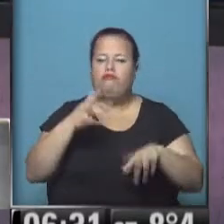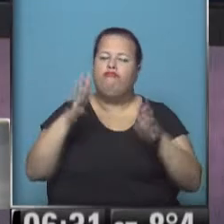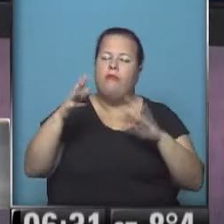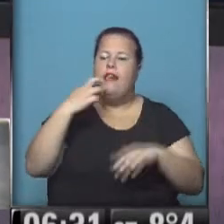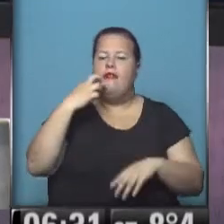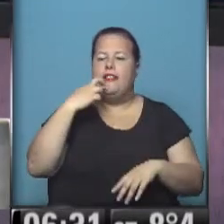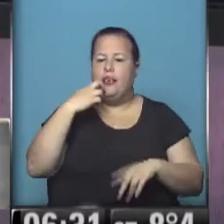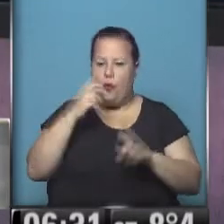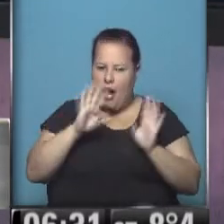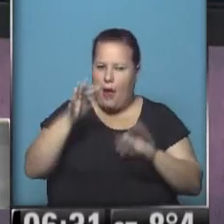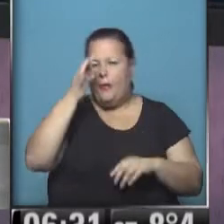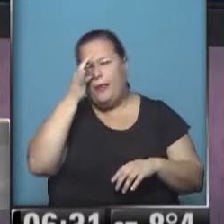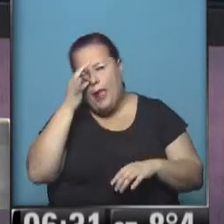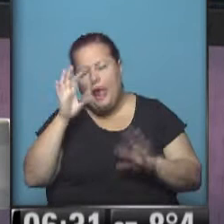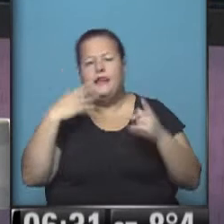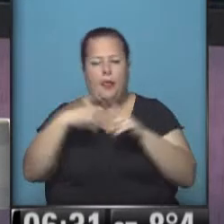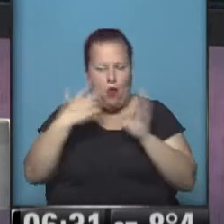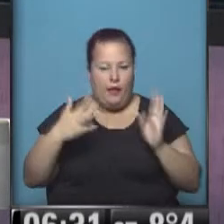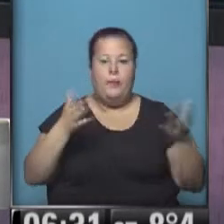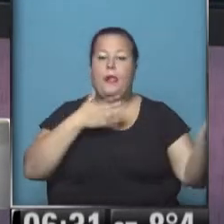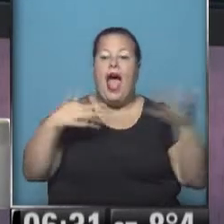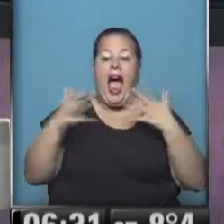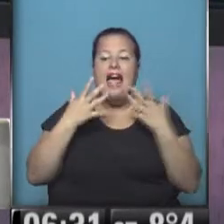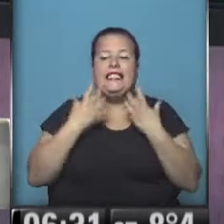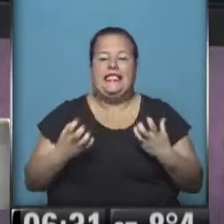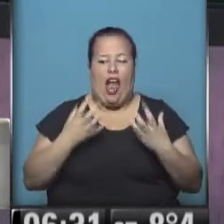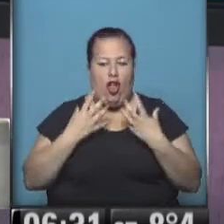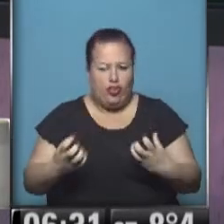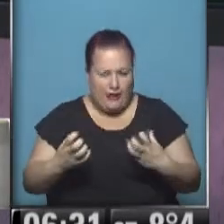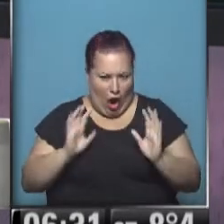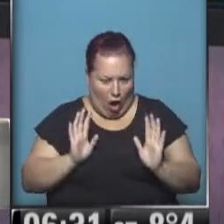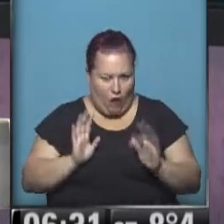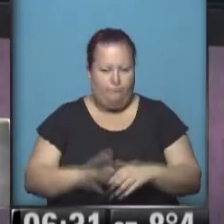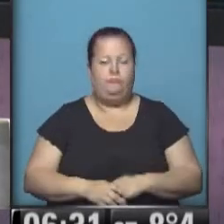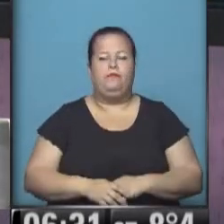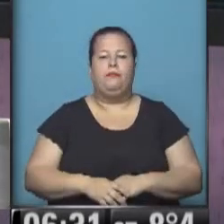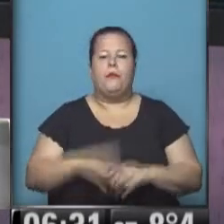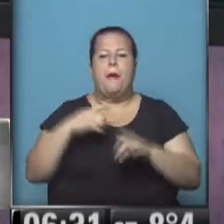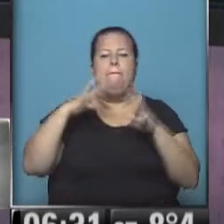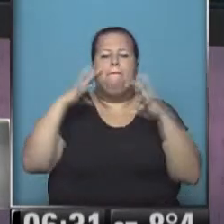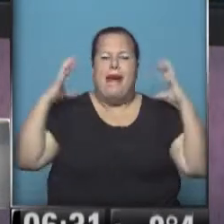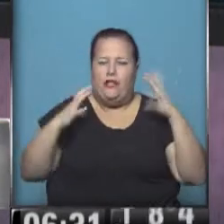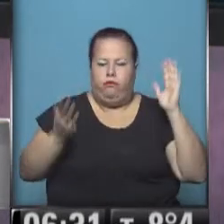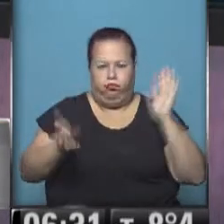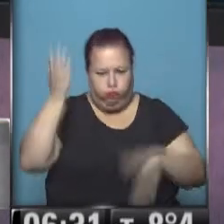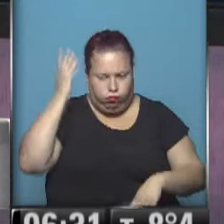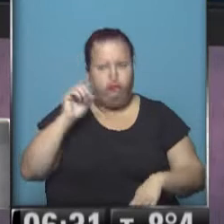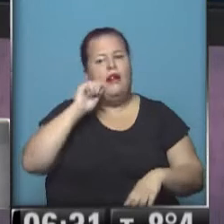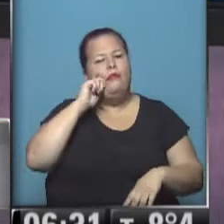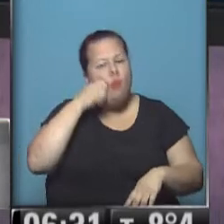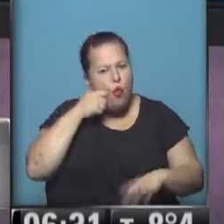de los 19 verdad integrados el aire está seco seco seco con alta presión atmosférica